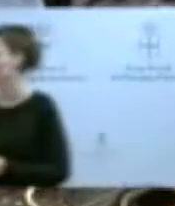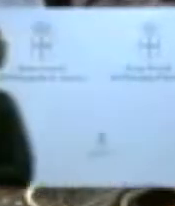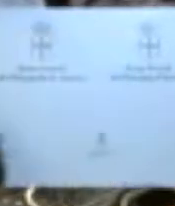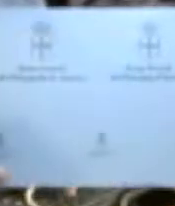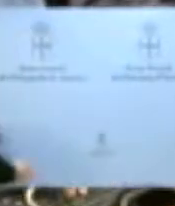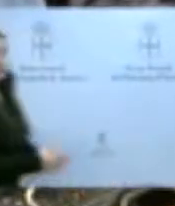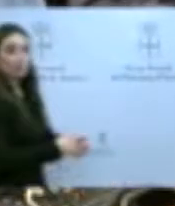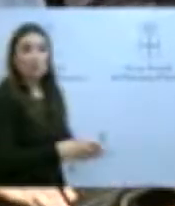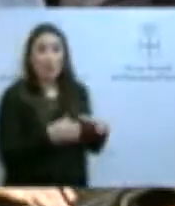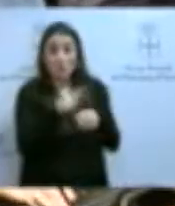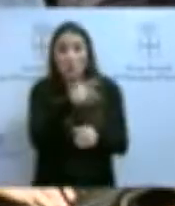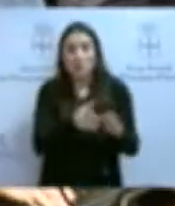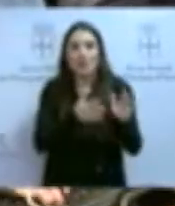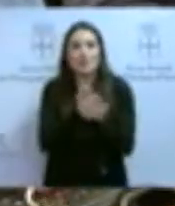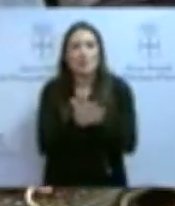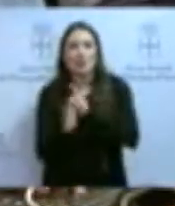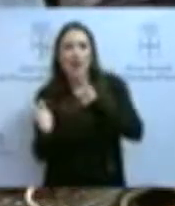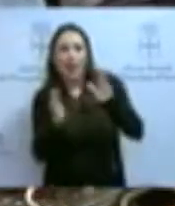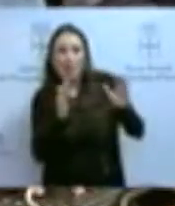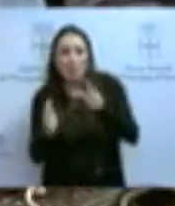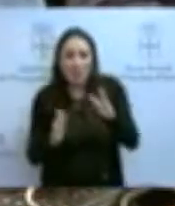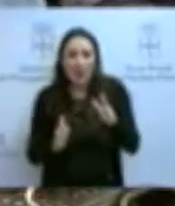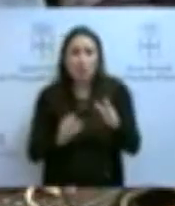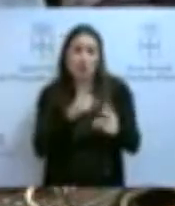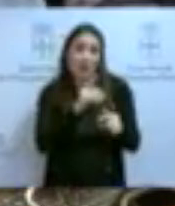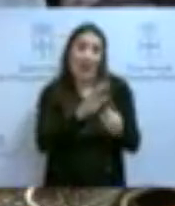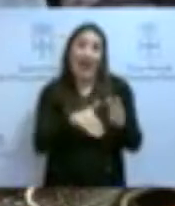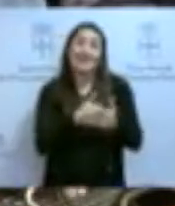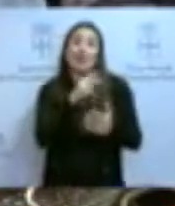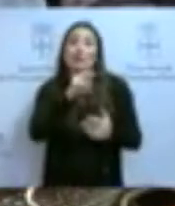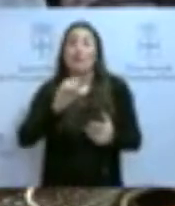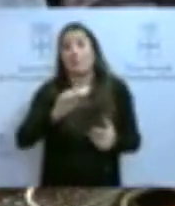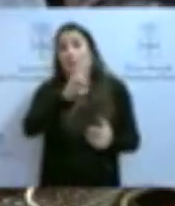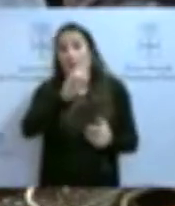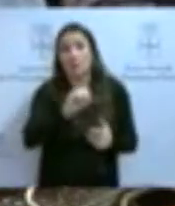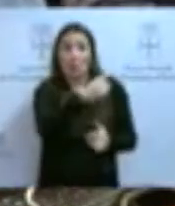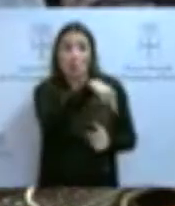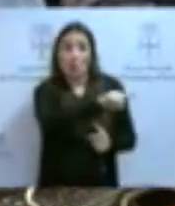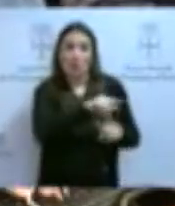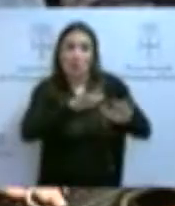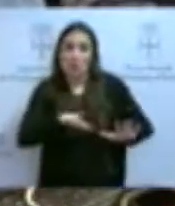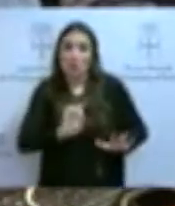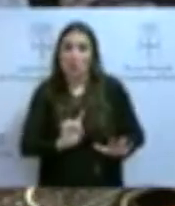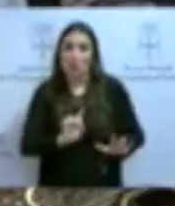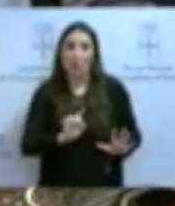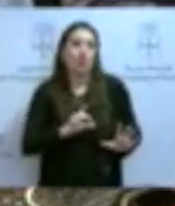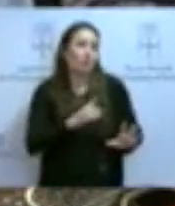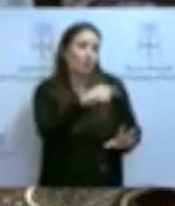plazos, comentó fechas, condiciones que llegaban hasta 2020, donde ustedes ya no van a estar. Bueno, ustedes físicamente, a lo mejor está su